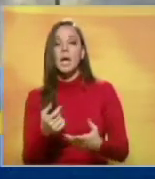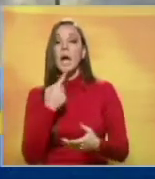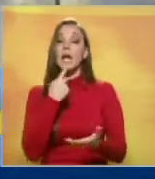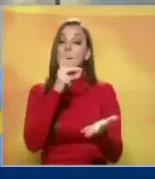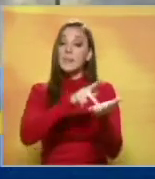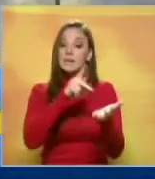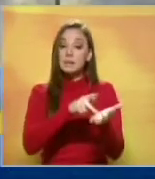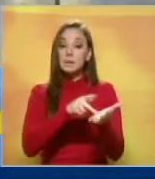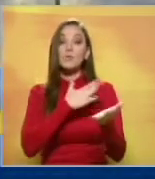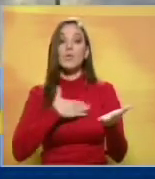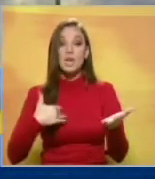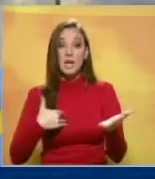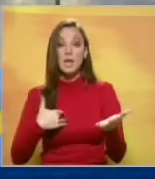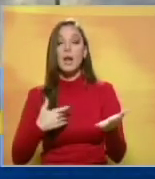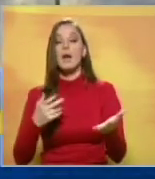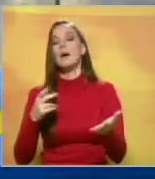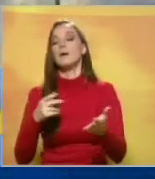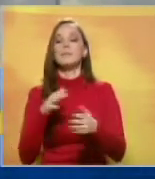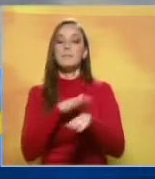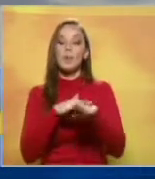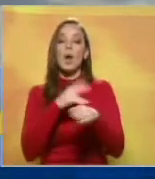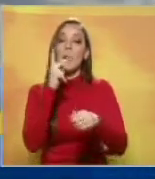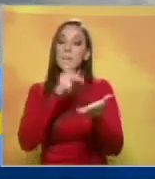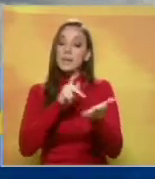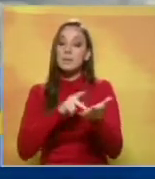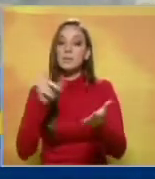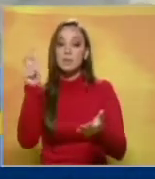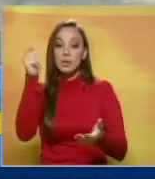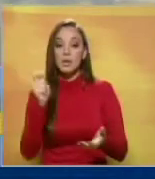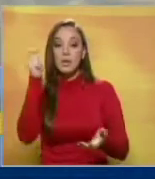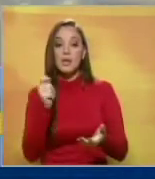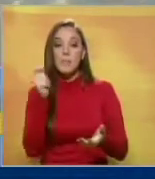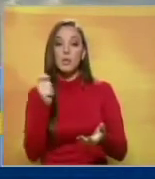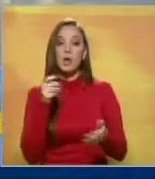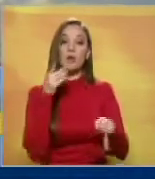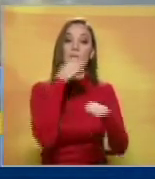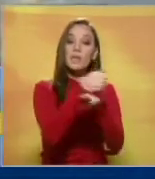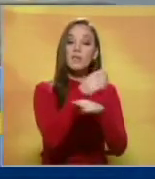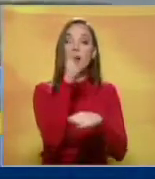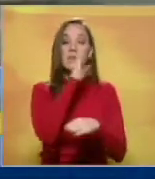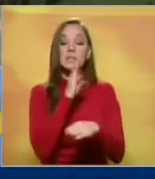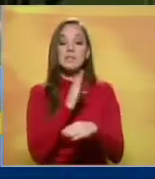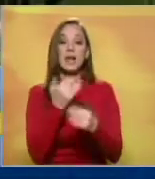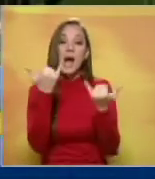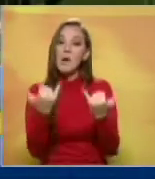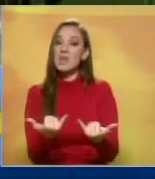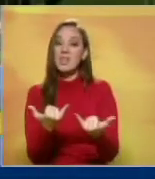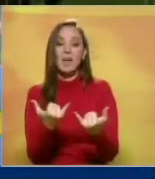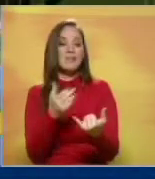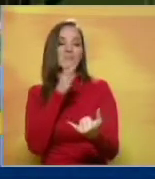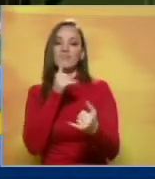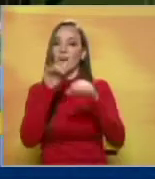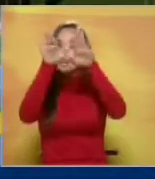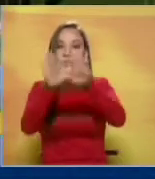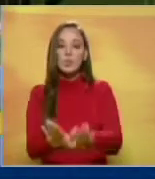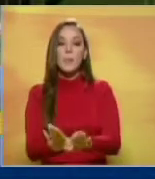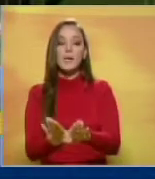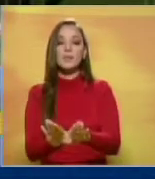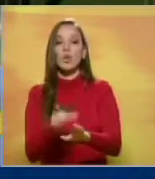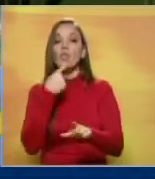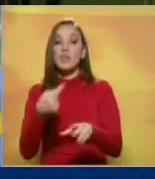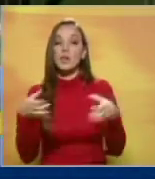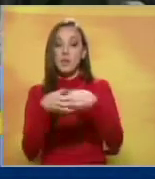participación de diputados venezolanos fue aplazado para una fecha no determinada según un comunicado de la comisión de relaciones